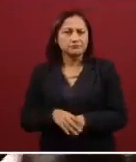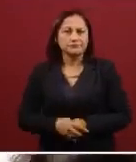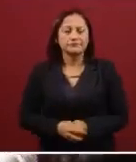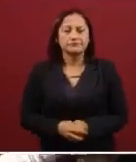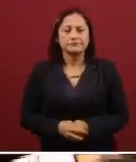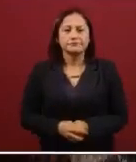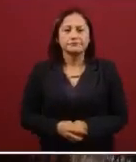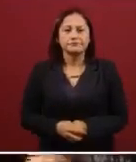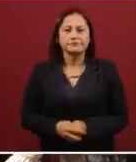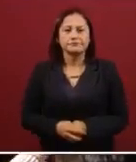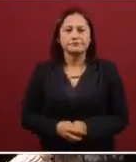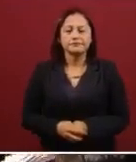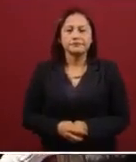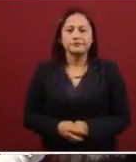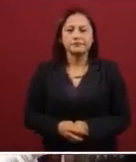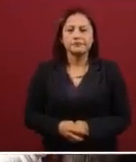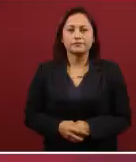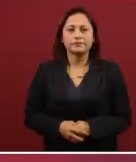Vamos